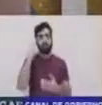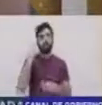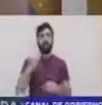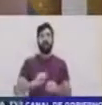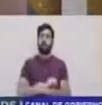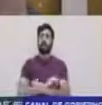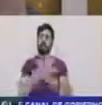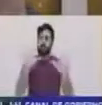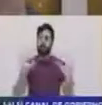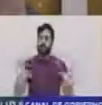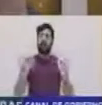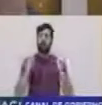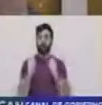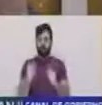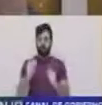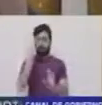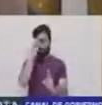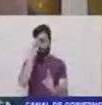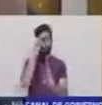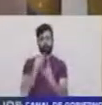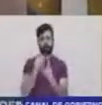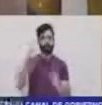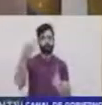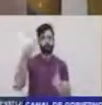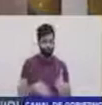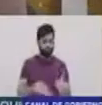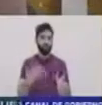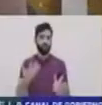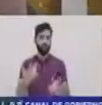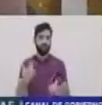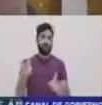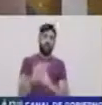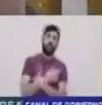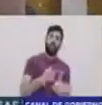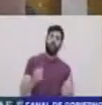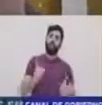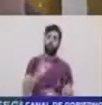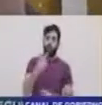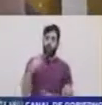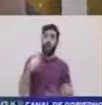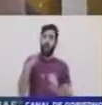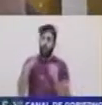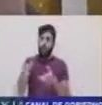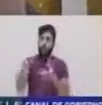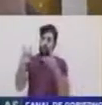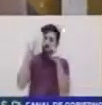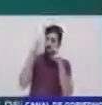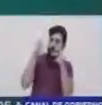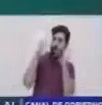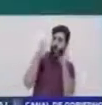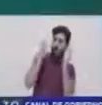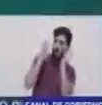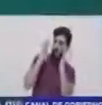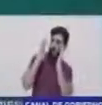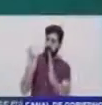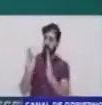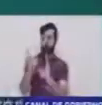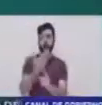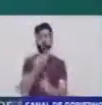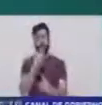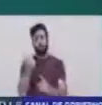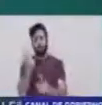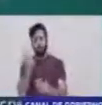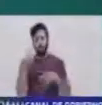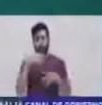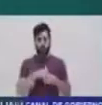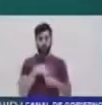un mensaje que realmente sea no solo verdadero, sino que también te pueda atraer y de manera auditiva pues